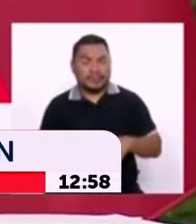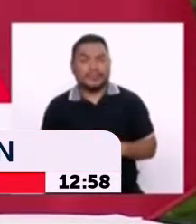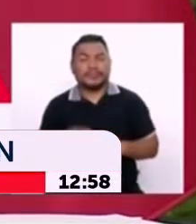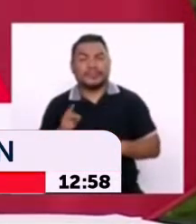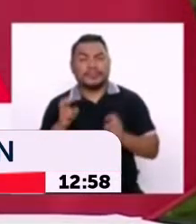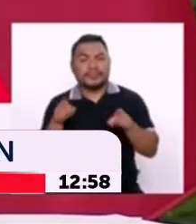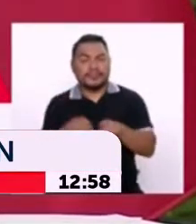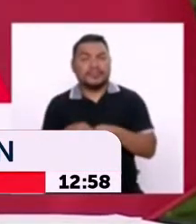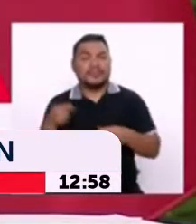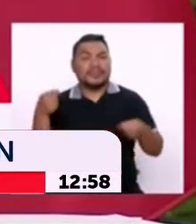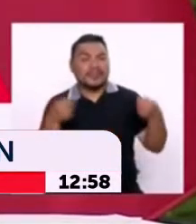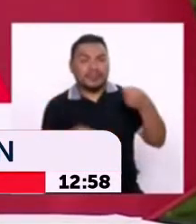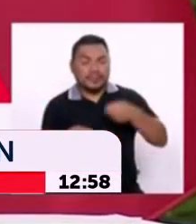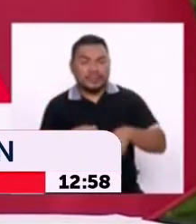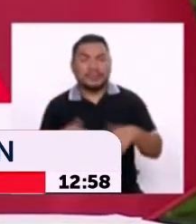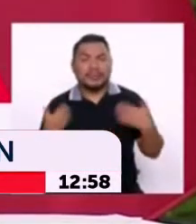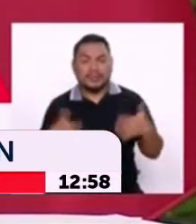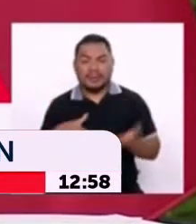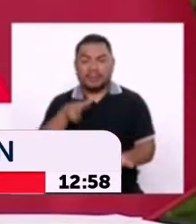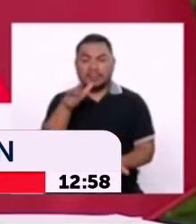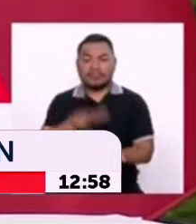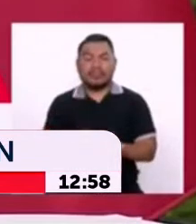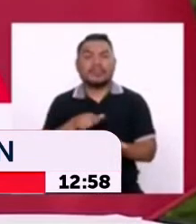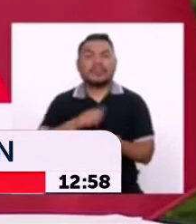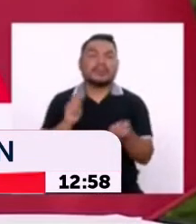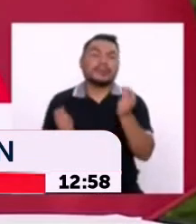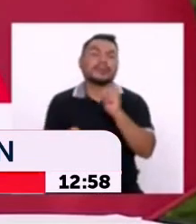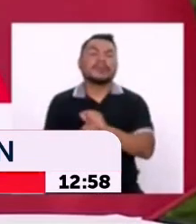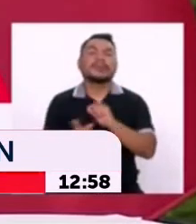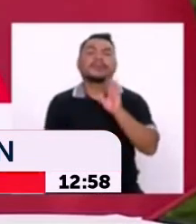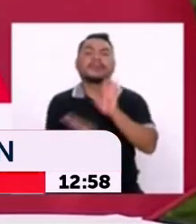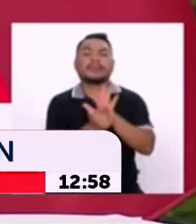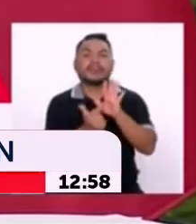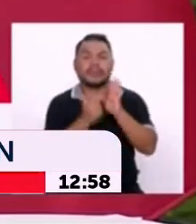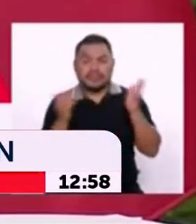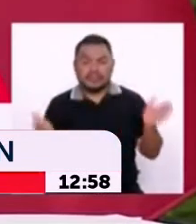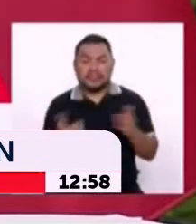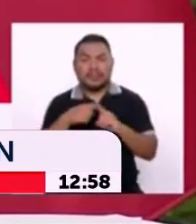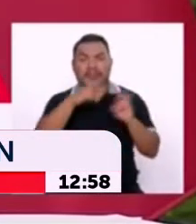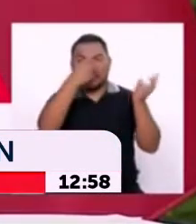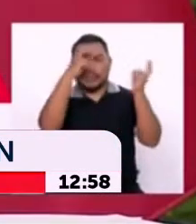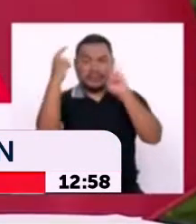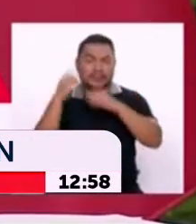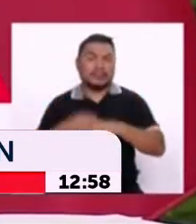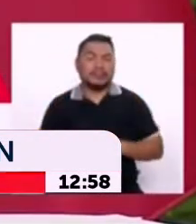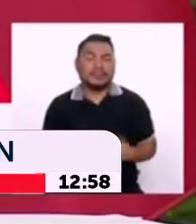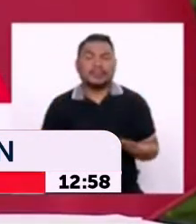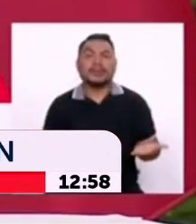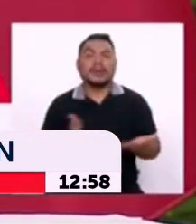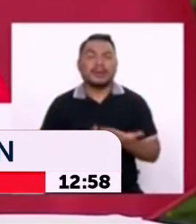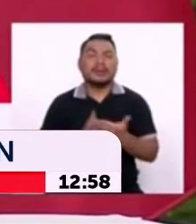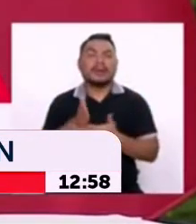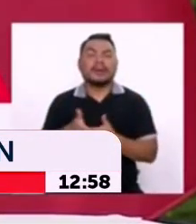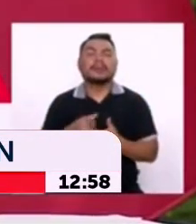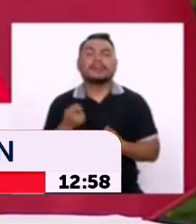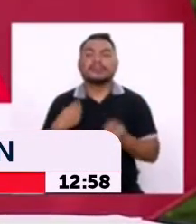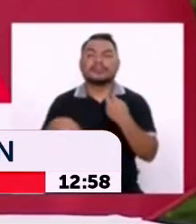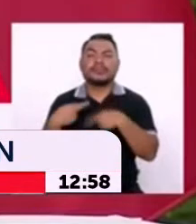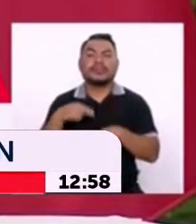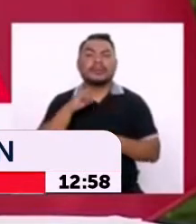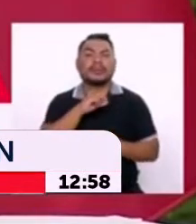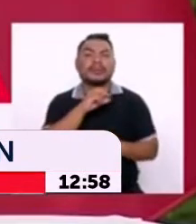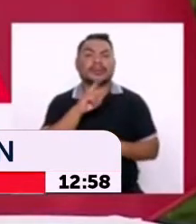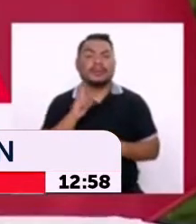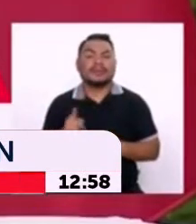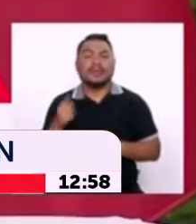materia de gestión tributaria, hemos aprobado una norma con rango de ley que fomenta el turismo receptivo a través de la devolución del